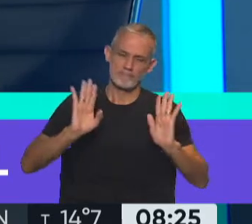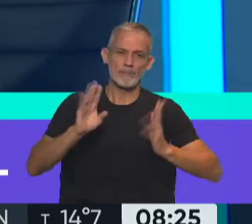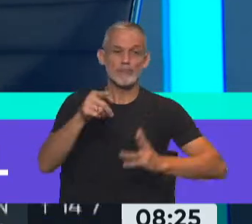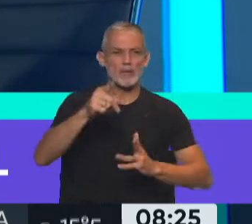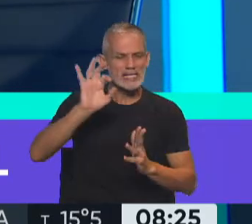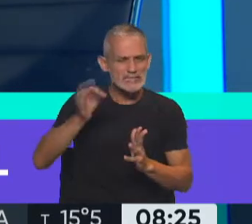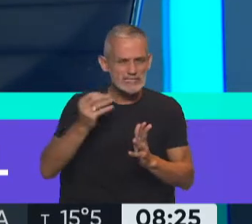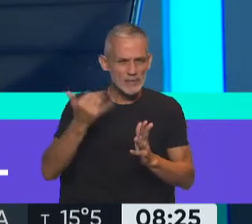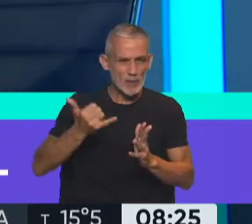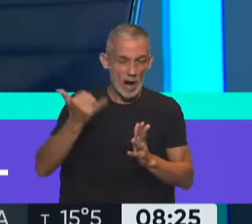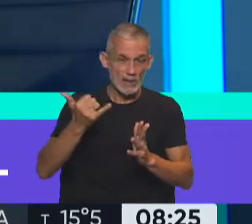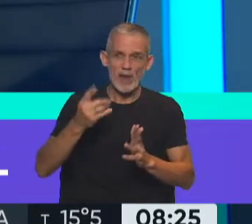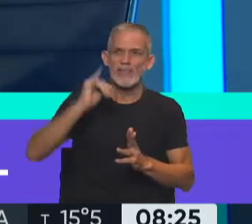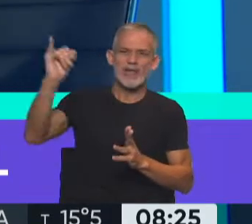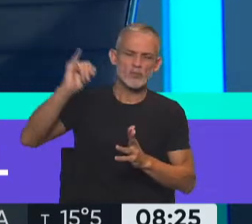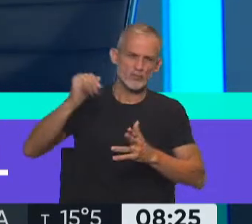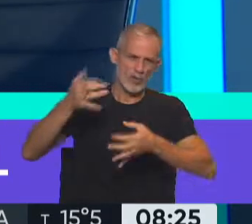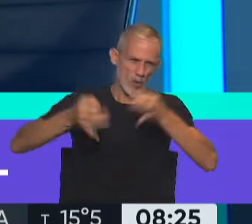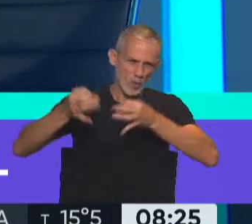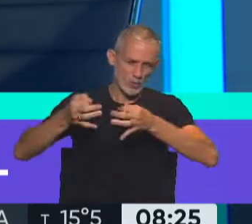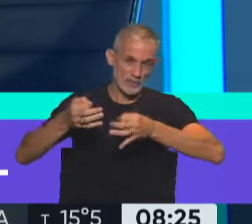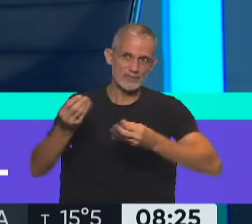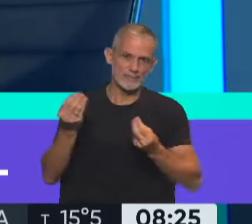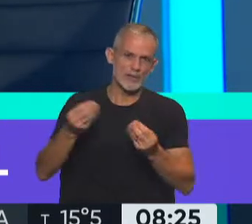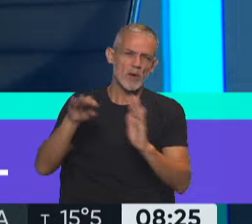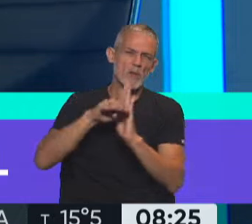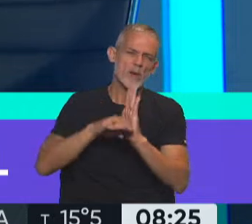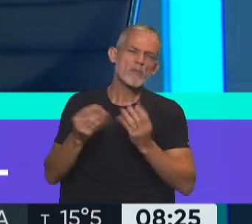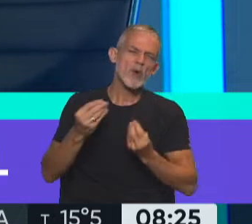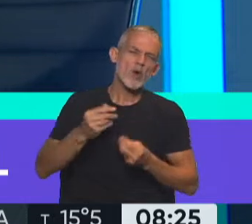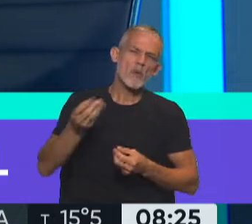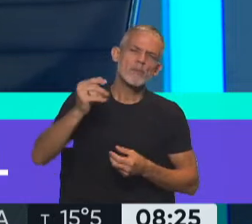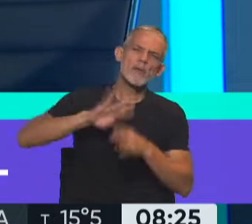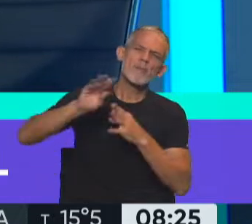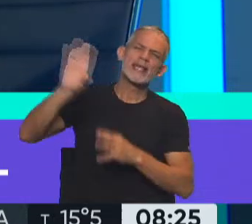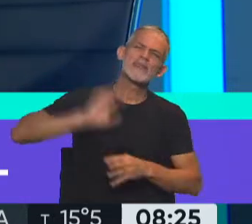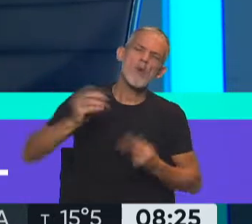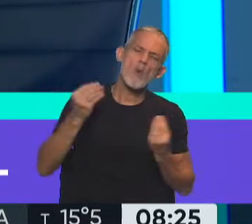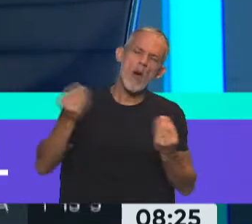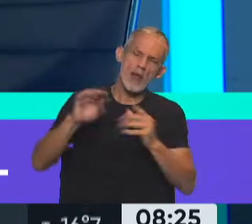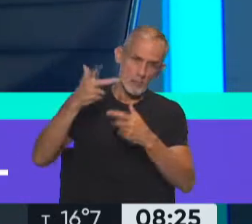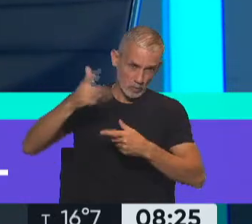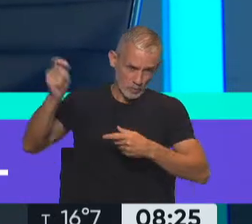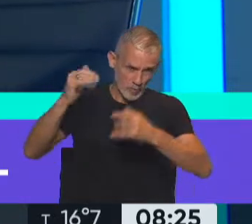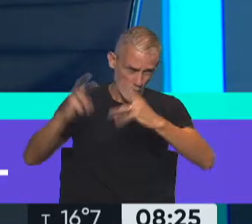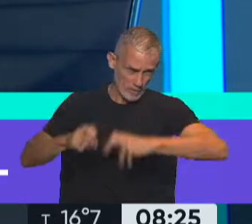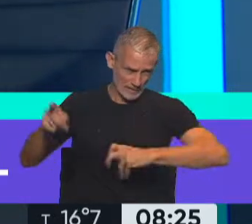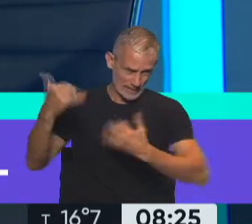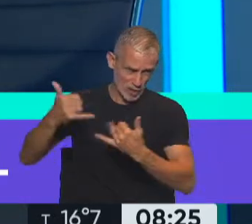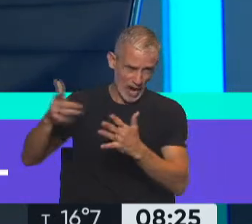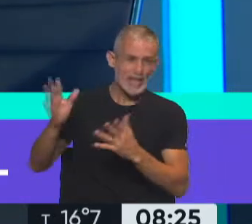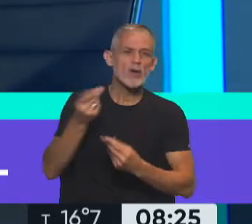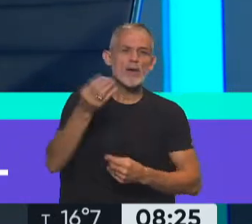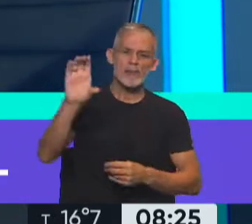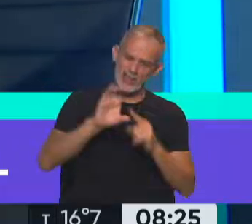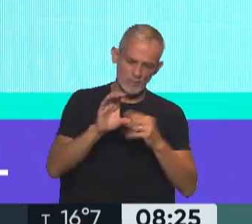que hay una denuncia en la justicia sobre, bueno, las condiciones en las que se tomó ese endeudamiento y cuál fue el destino de los